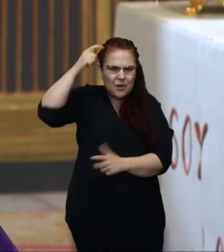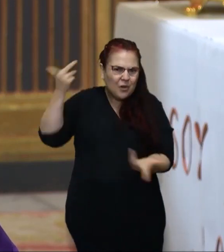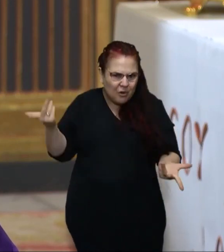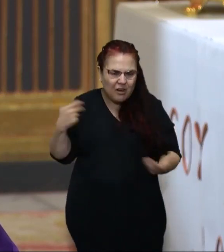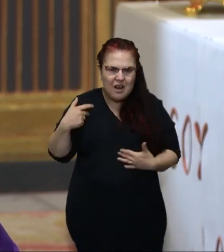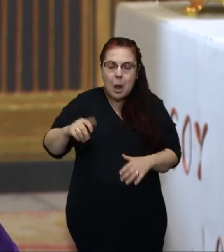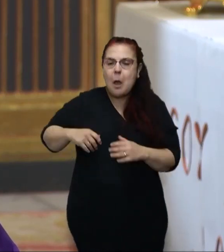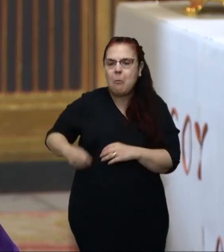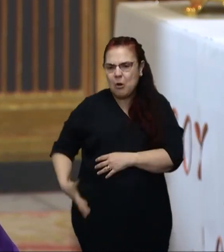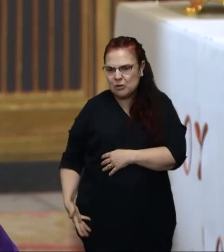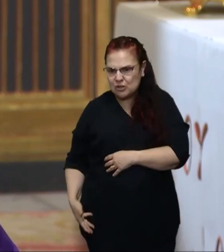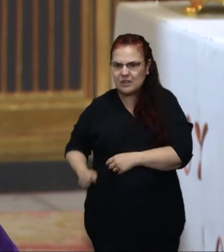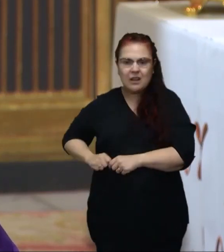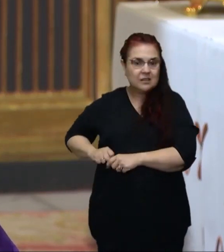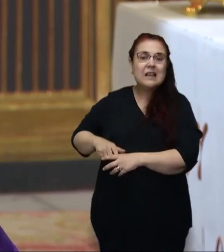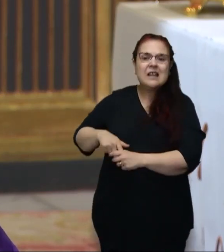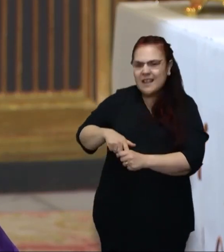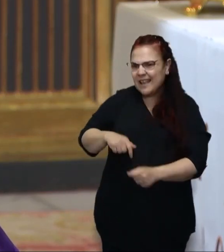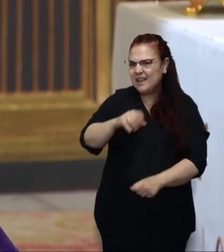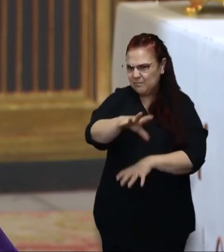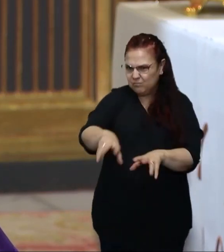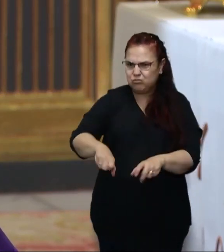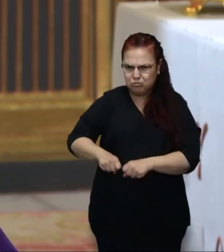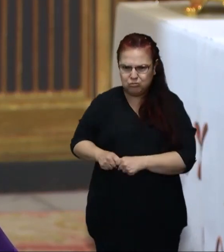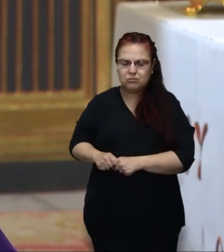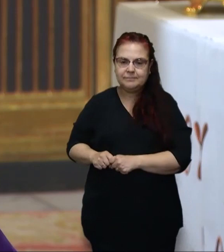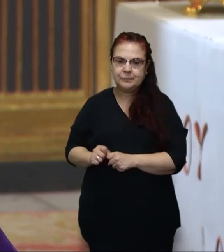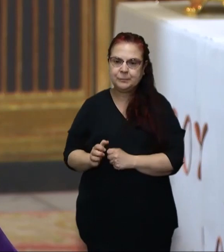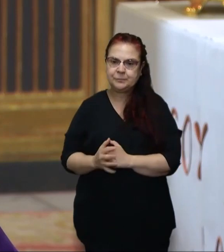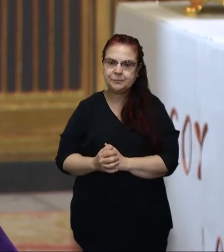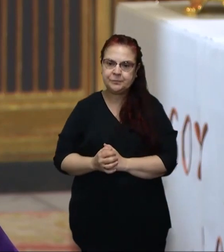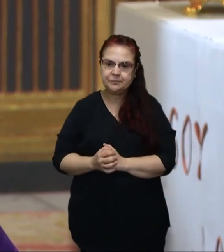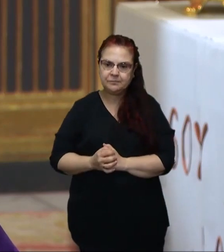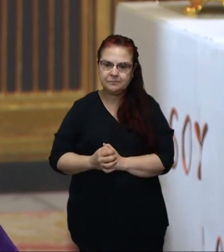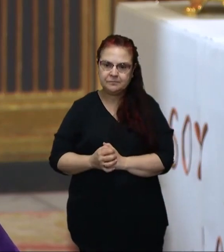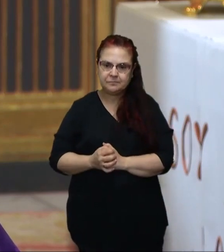la bolsa, se llevaba de lo que iban echando.